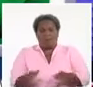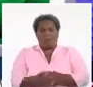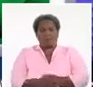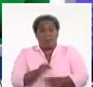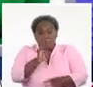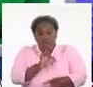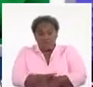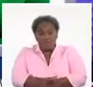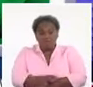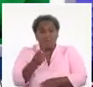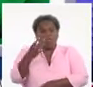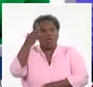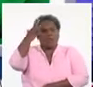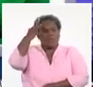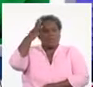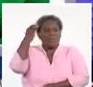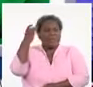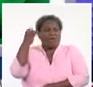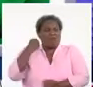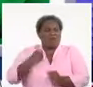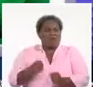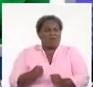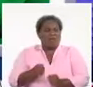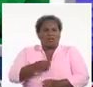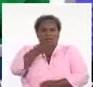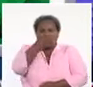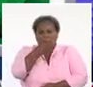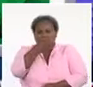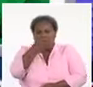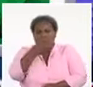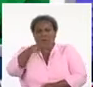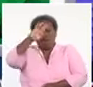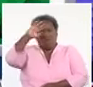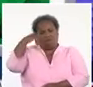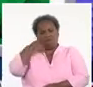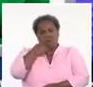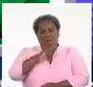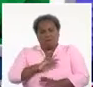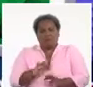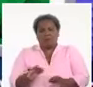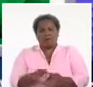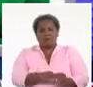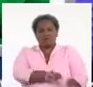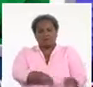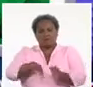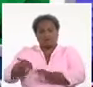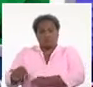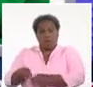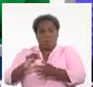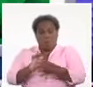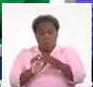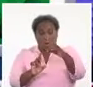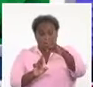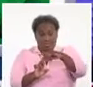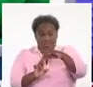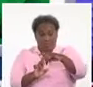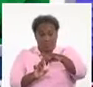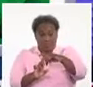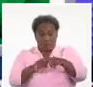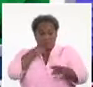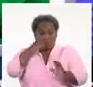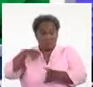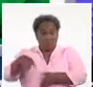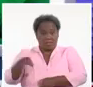con dolor de cabeza, secreción nasal y fiebre. En la provincia de Guantánamo fallecen